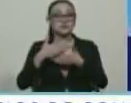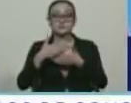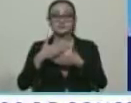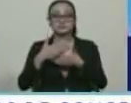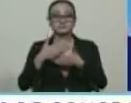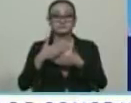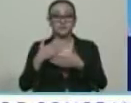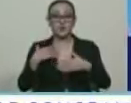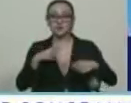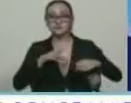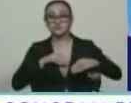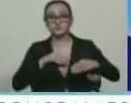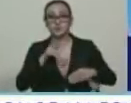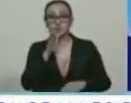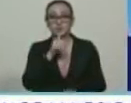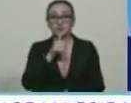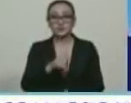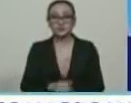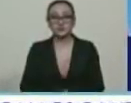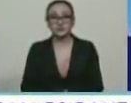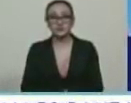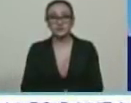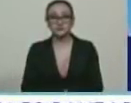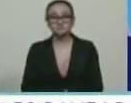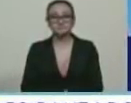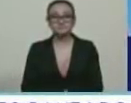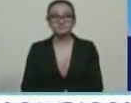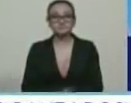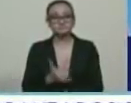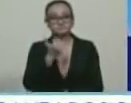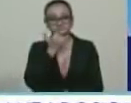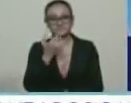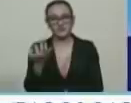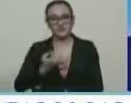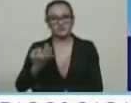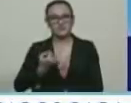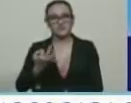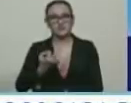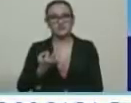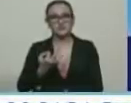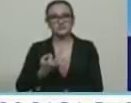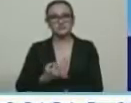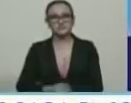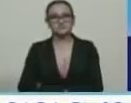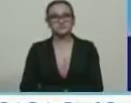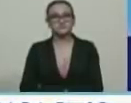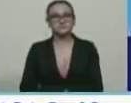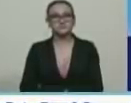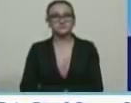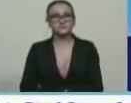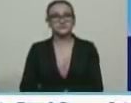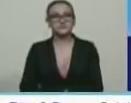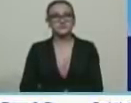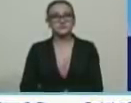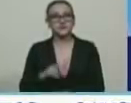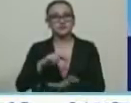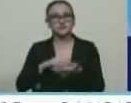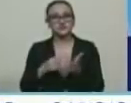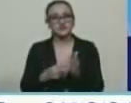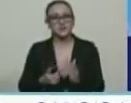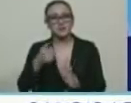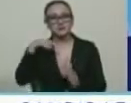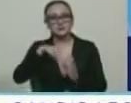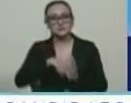parecen bien, es algo muy erróneo. Estos intentos aún más va a